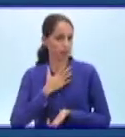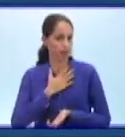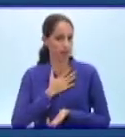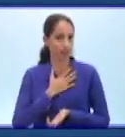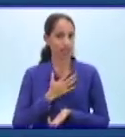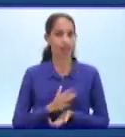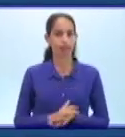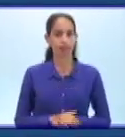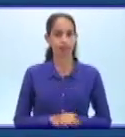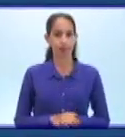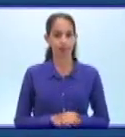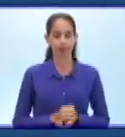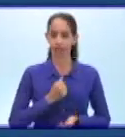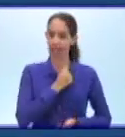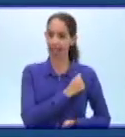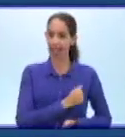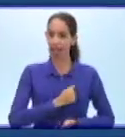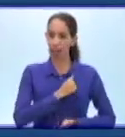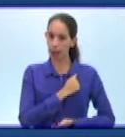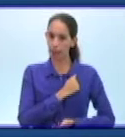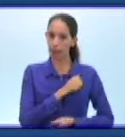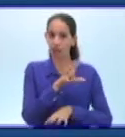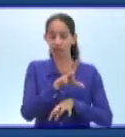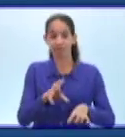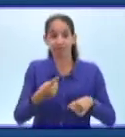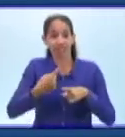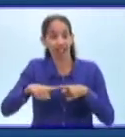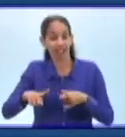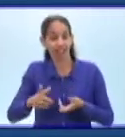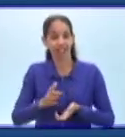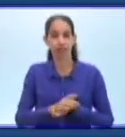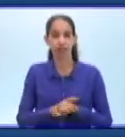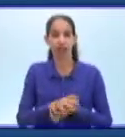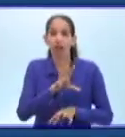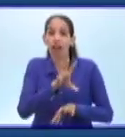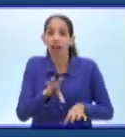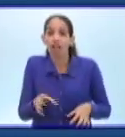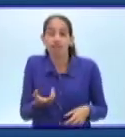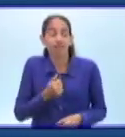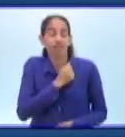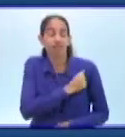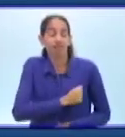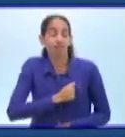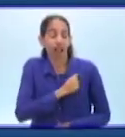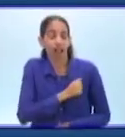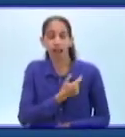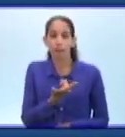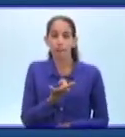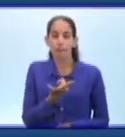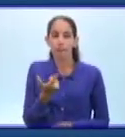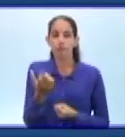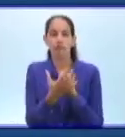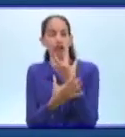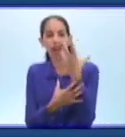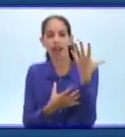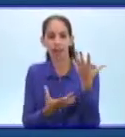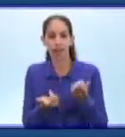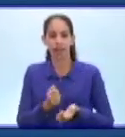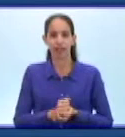personificadas. Amor a los animales, amor a las plantas, amor a la